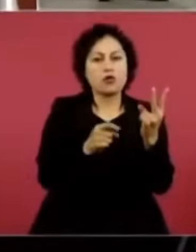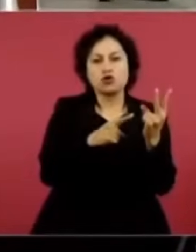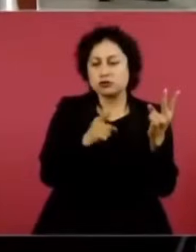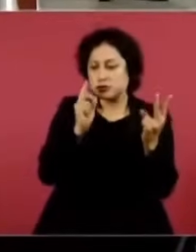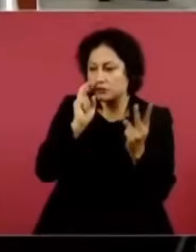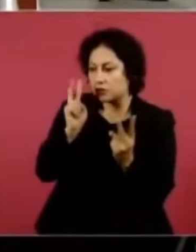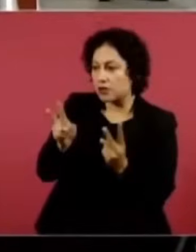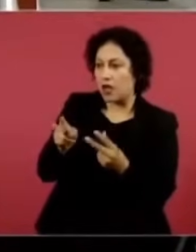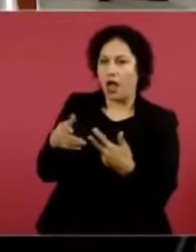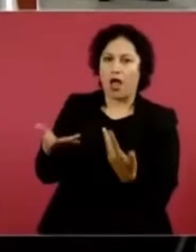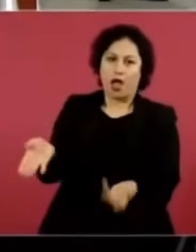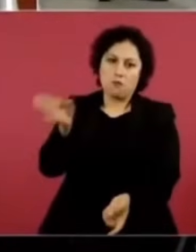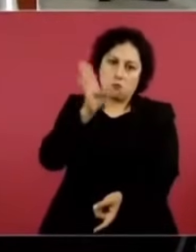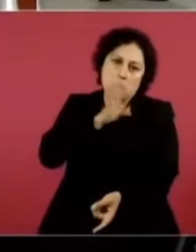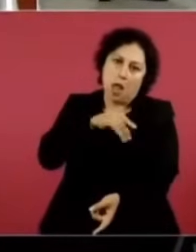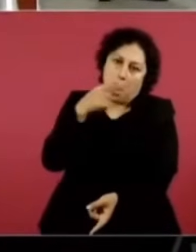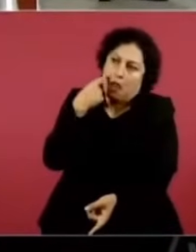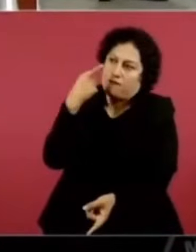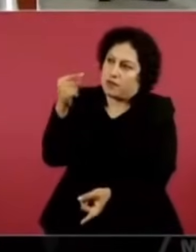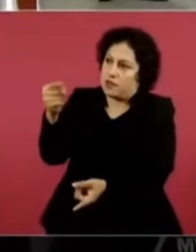nada más le pusieron